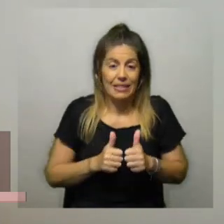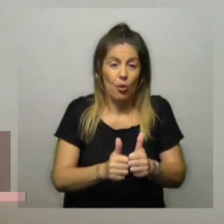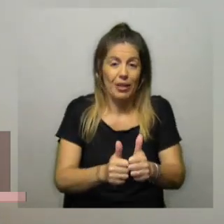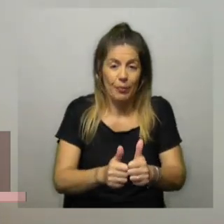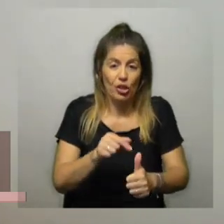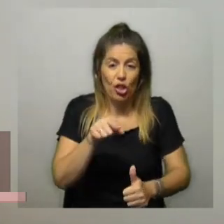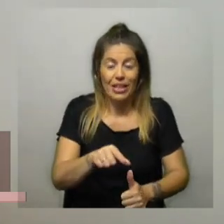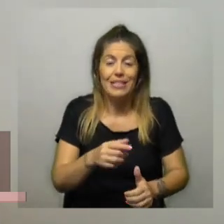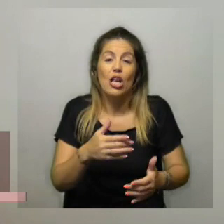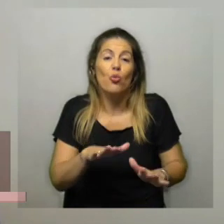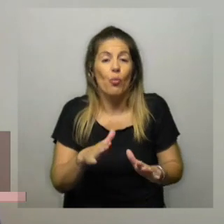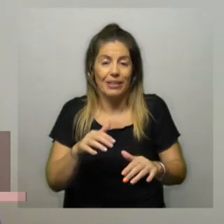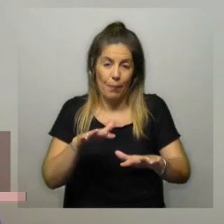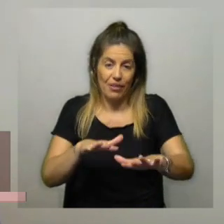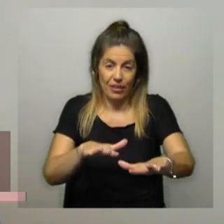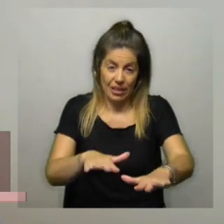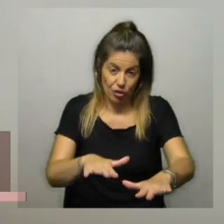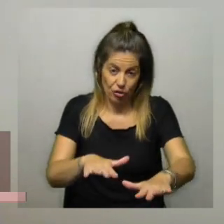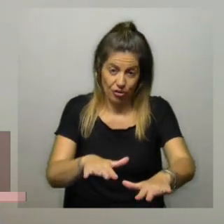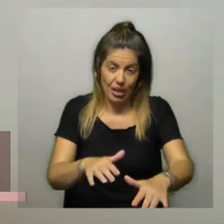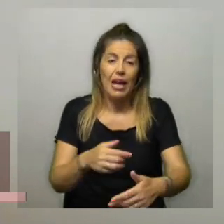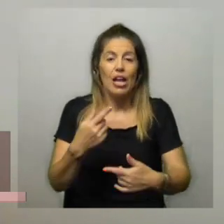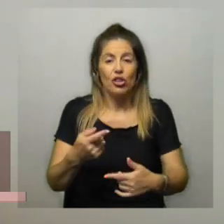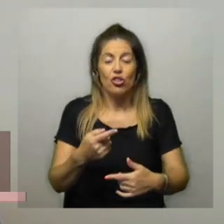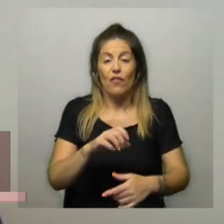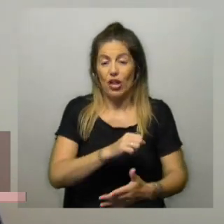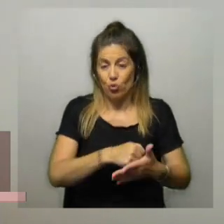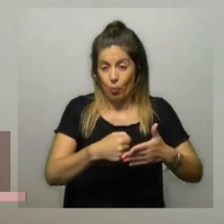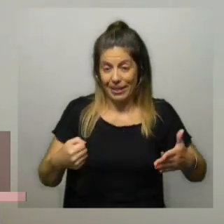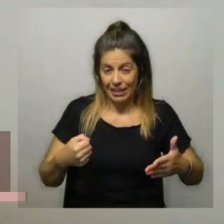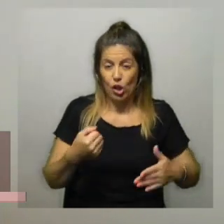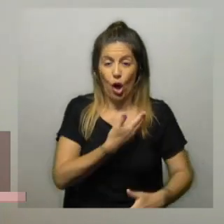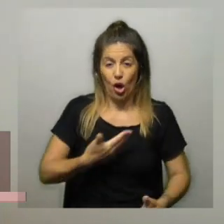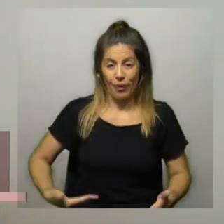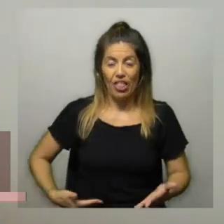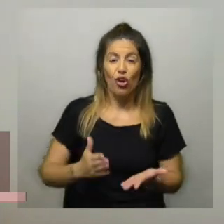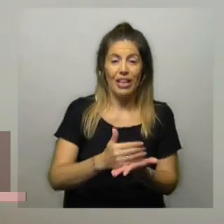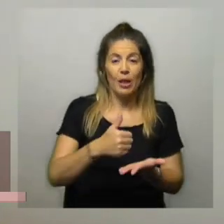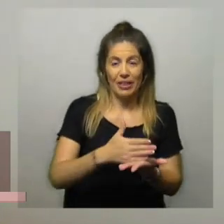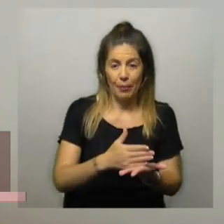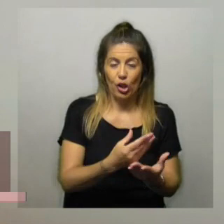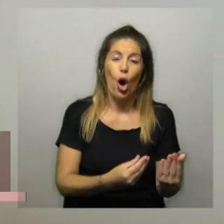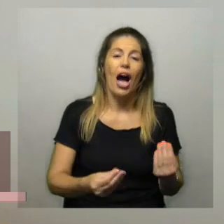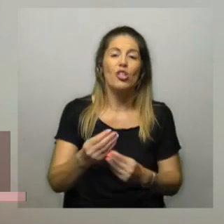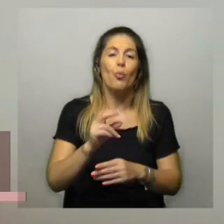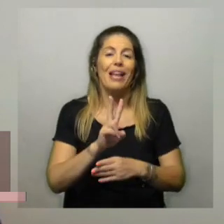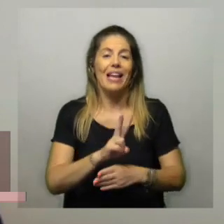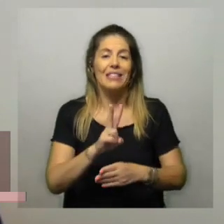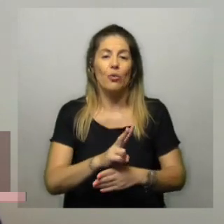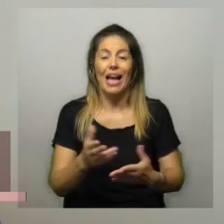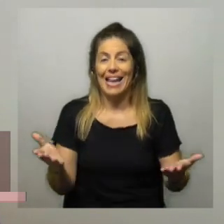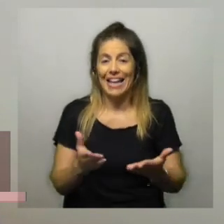esa supuesta manifestación. Entonces, cuando él fue suspendido y ya cuando asume la seguridad del Distrito Federal, el